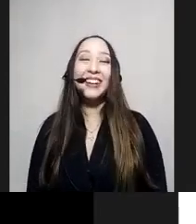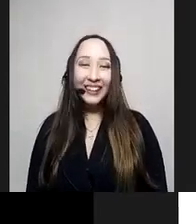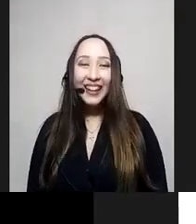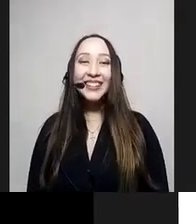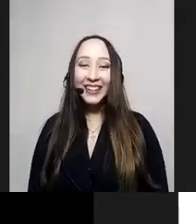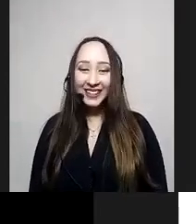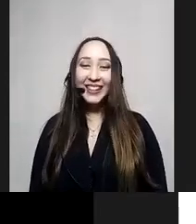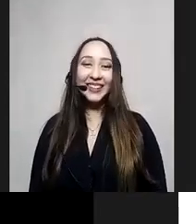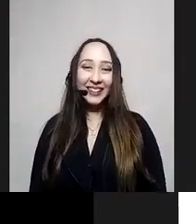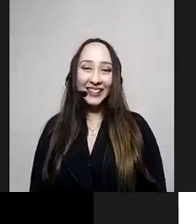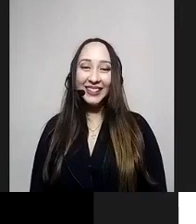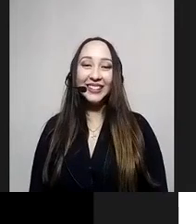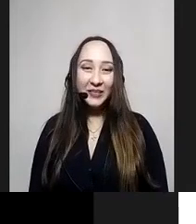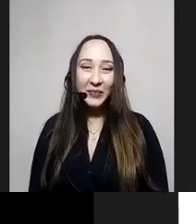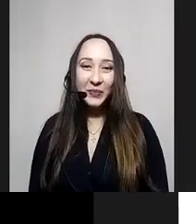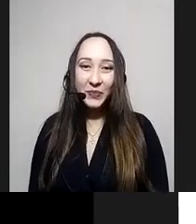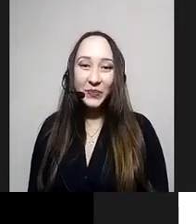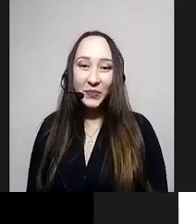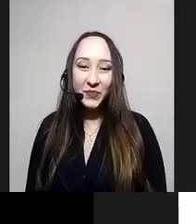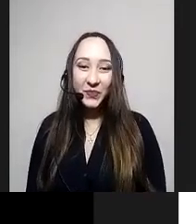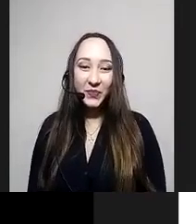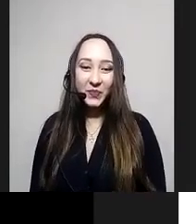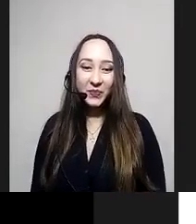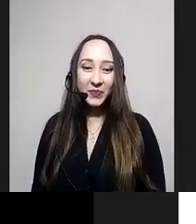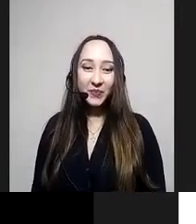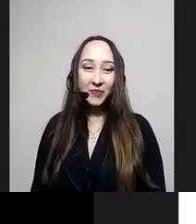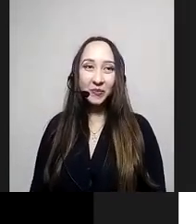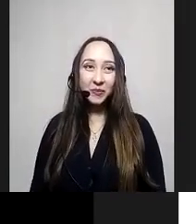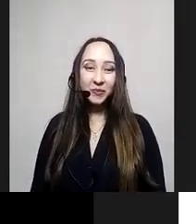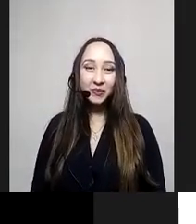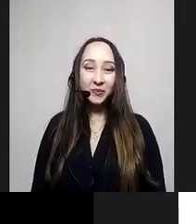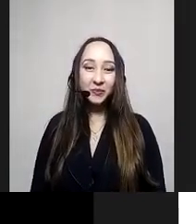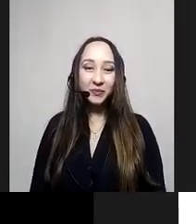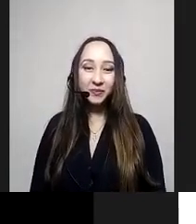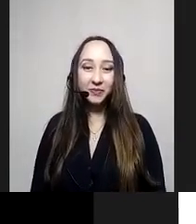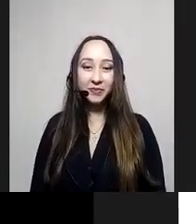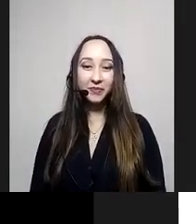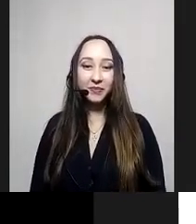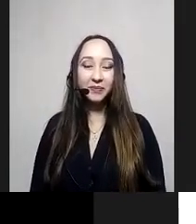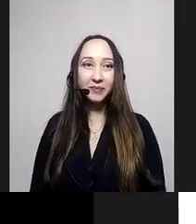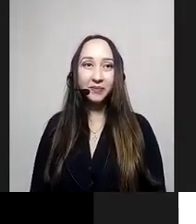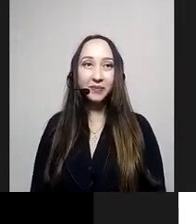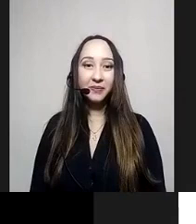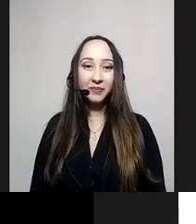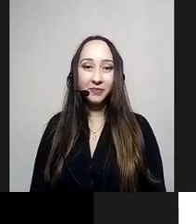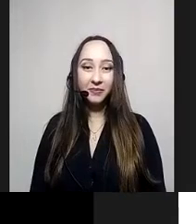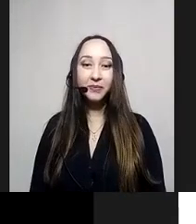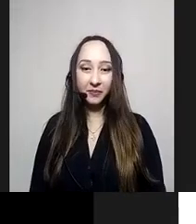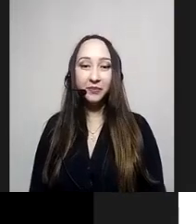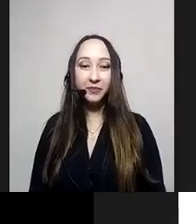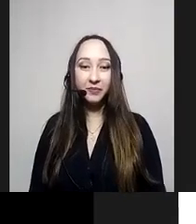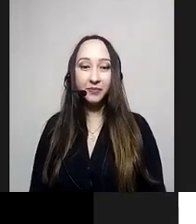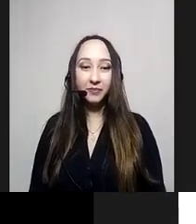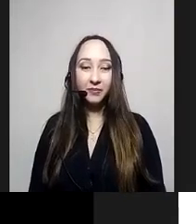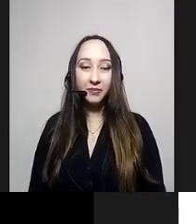soy. Así es, así es. Pero aún así experimentándolo, o al menos hablaré por mí, algunos de aquí nos comentarán también,